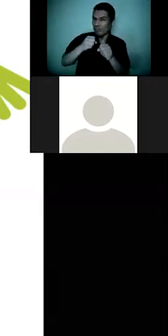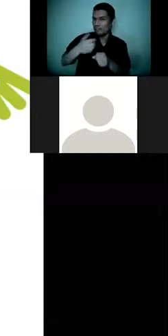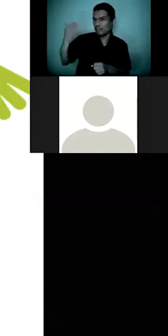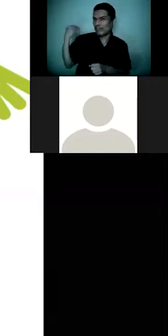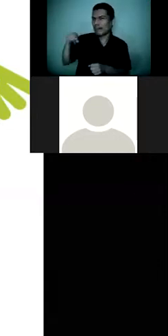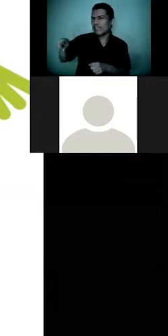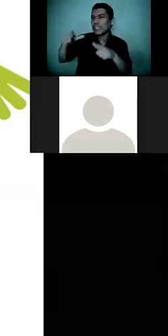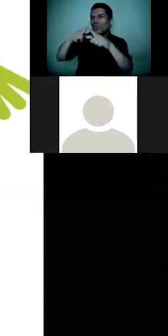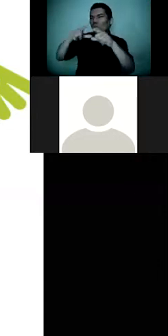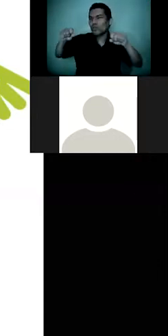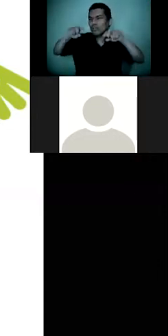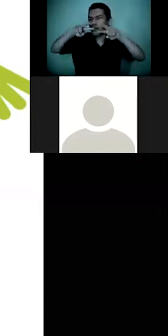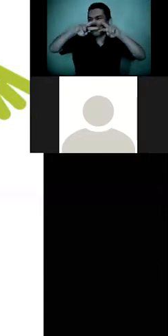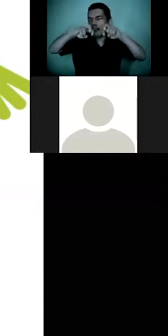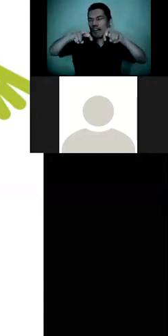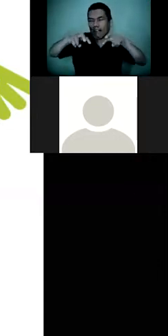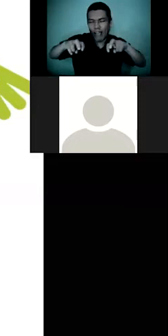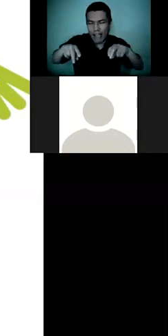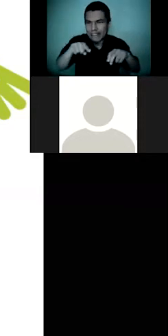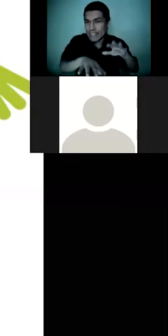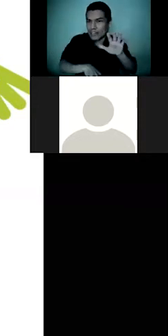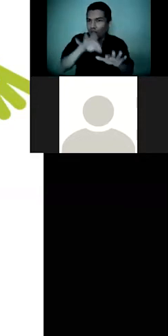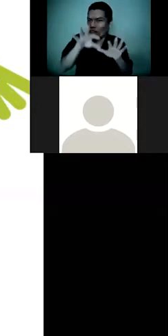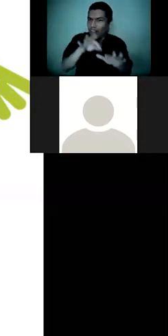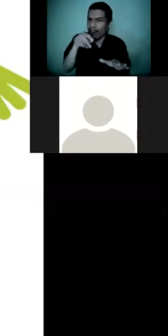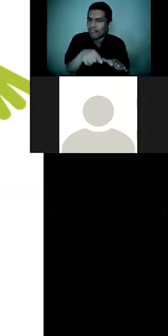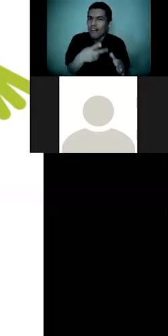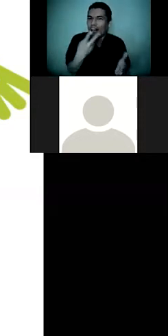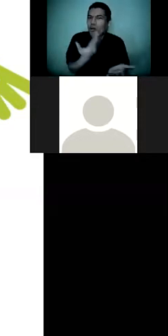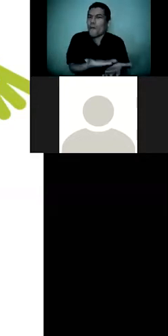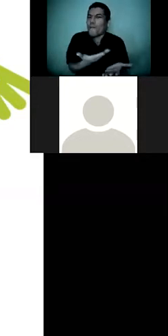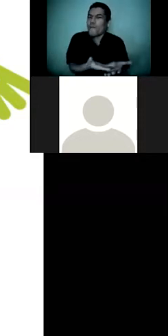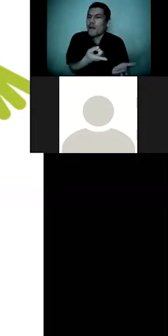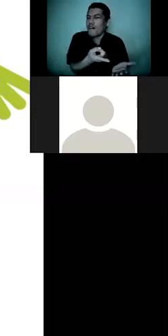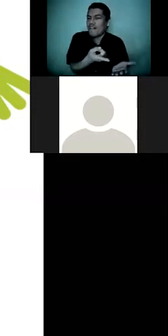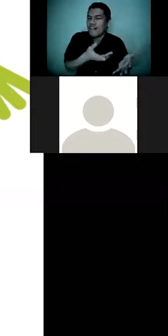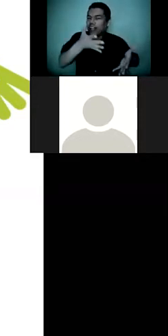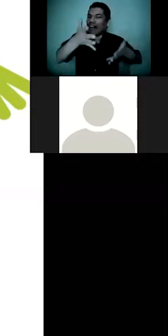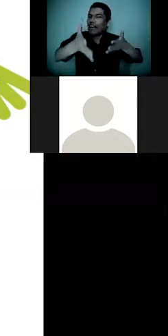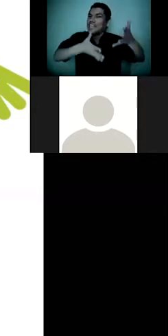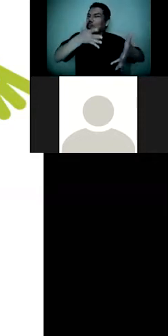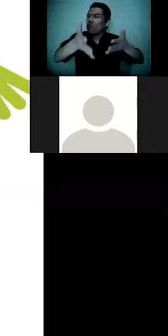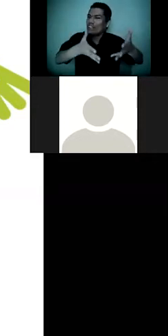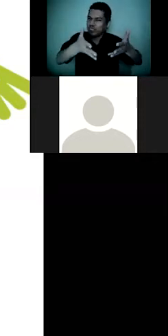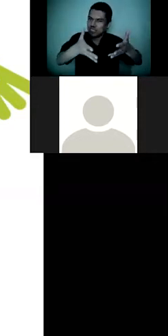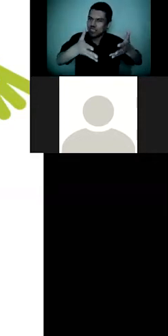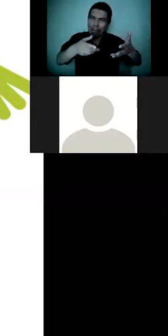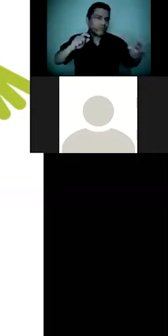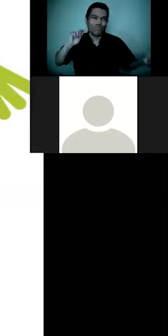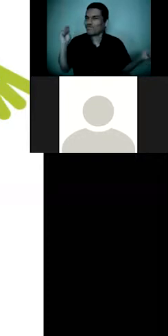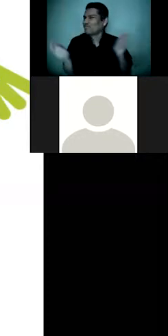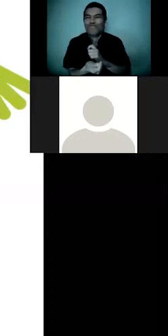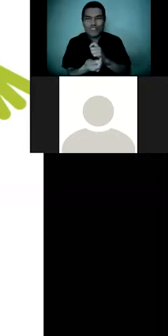Otra vez estoy explicando que hace 50 años un lingüista estuvo investigando la lengua de señas y comprobó que la lengua